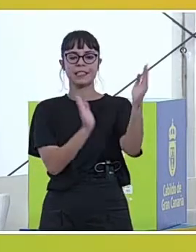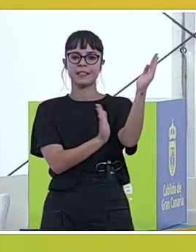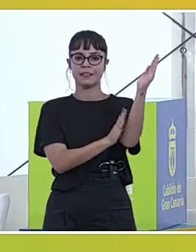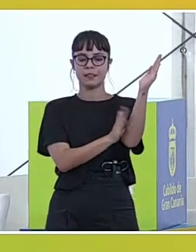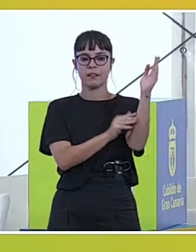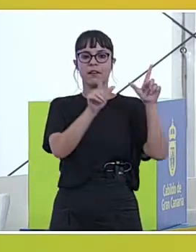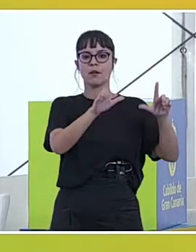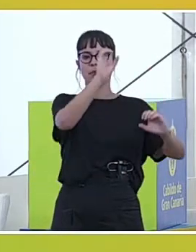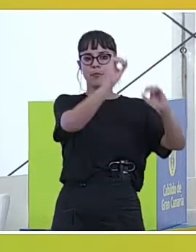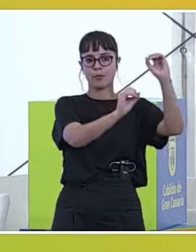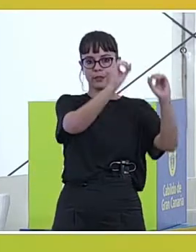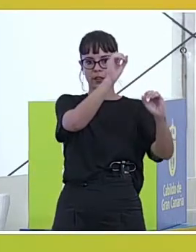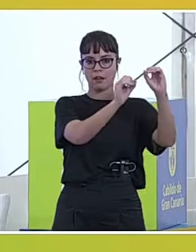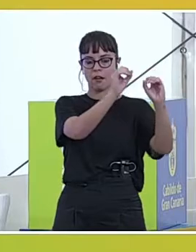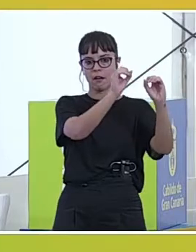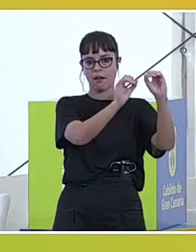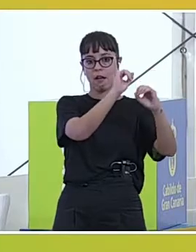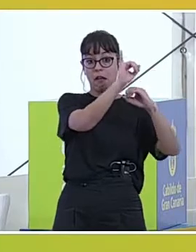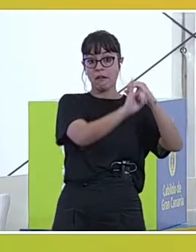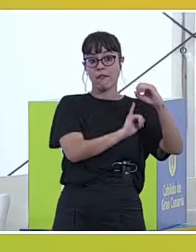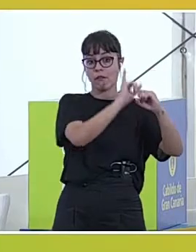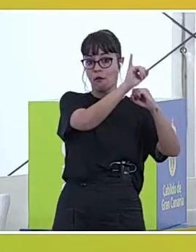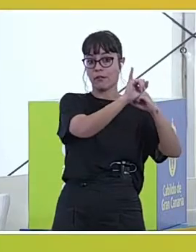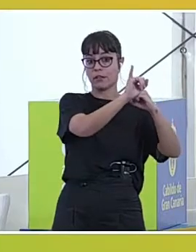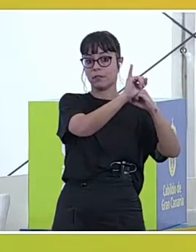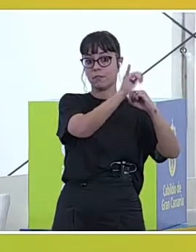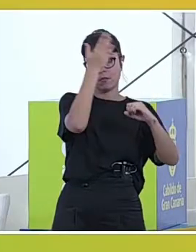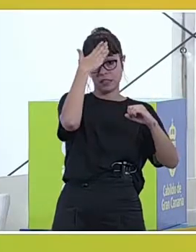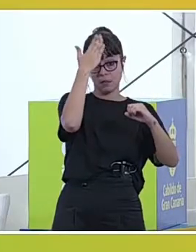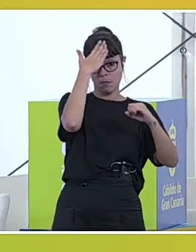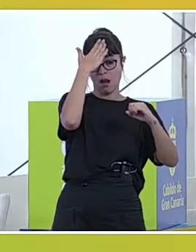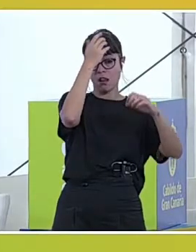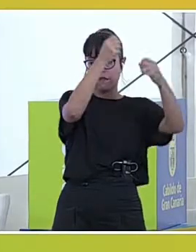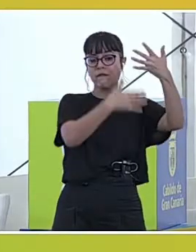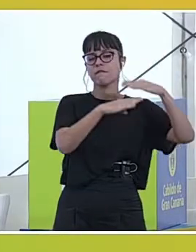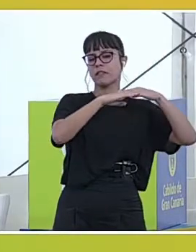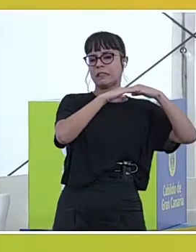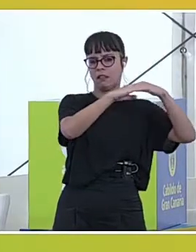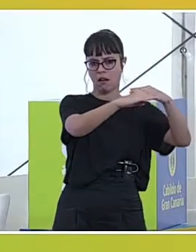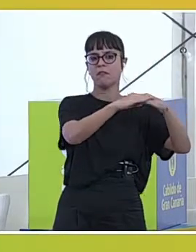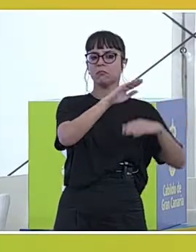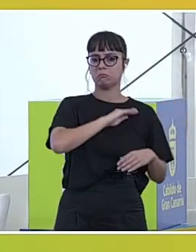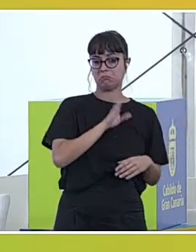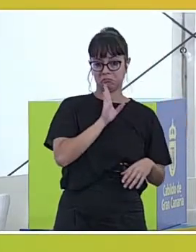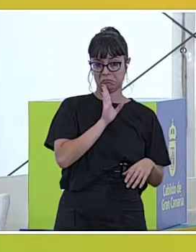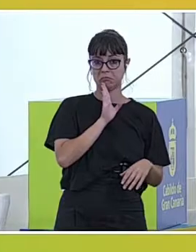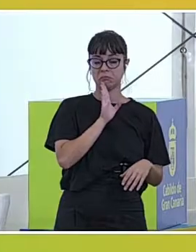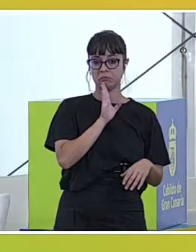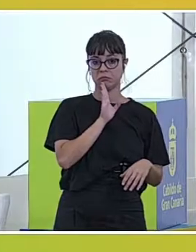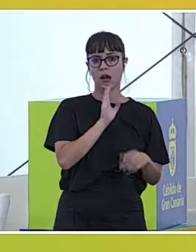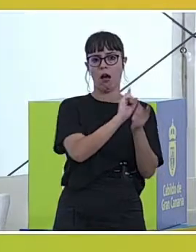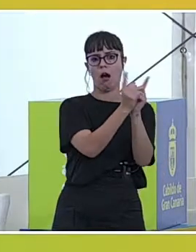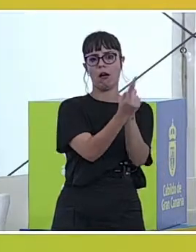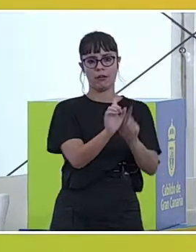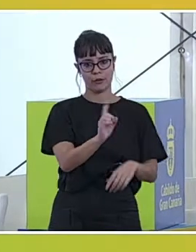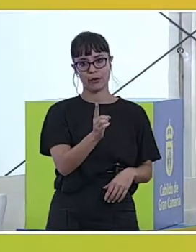rangos porcentuales de esos iones mayoritarios que podemos ver que se mantienen bastante estables, como decía al principio. Entonces, eso es una